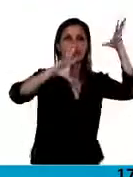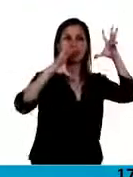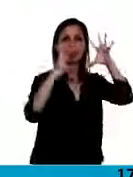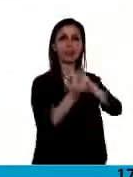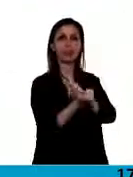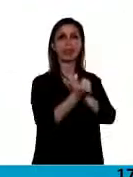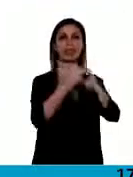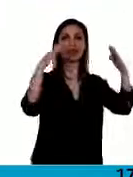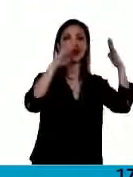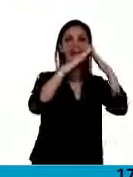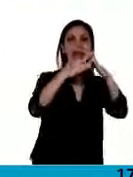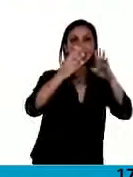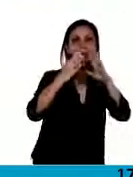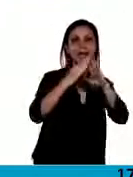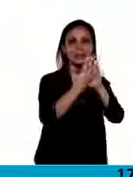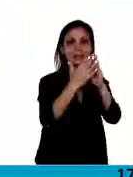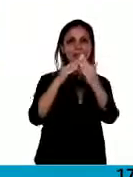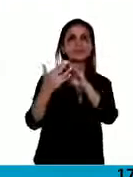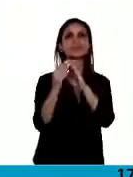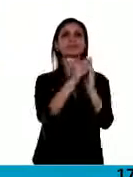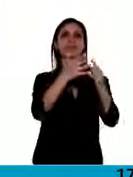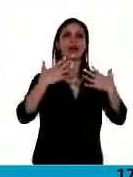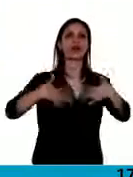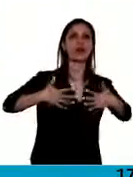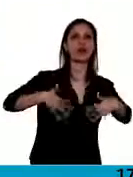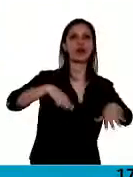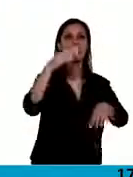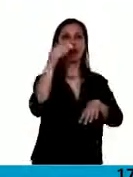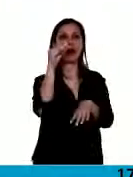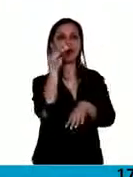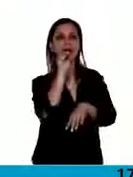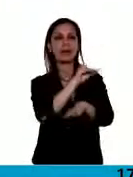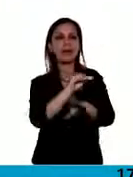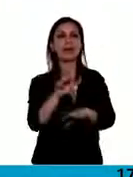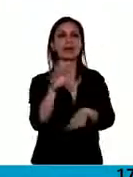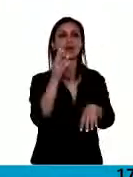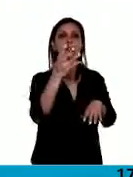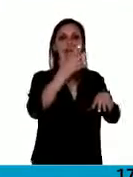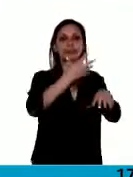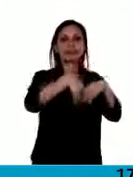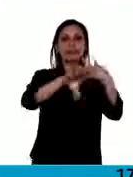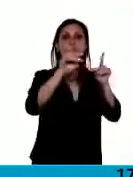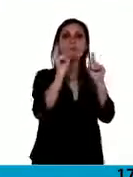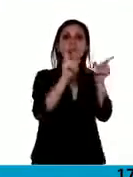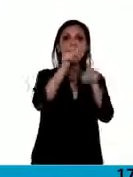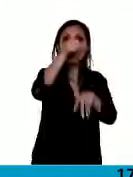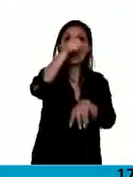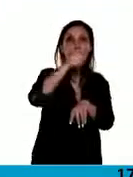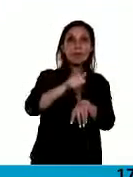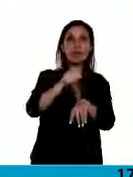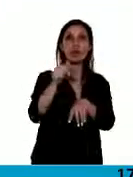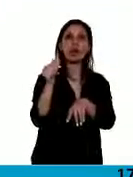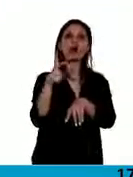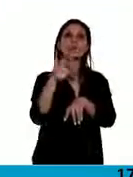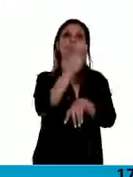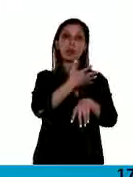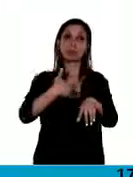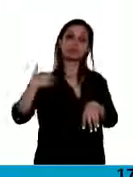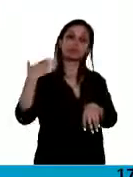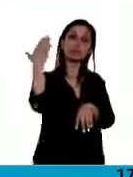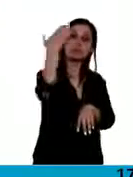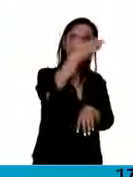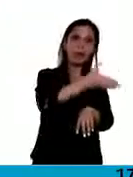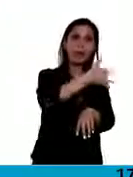los alimentos, la ropa. Ese fin de semana, el mismo domingo, el gobierno se acercó hasta el predio para